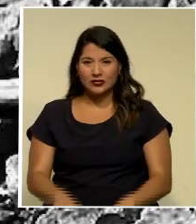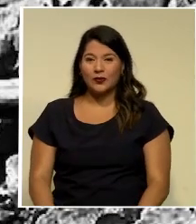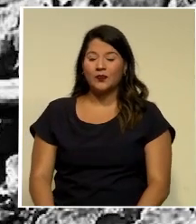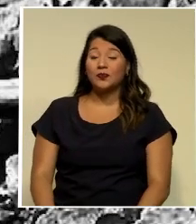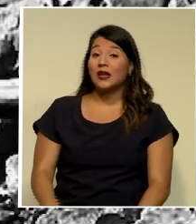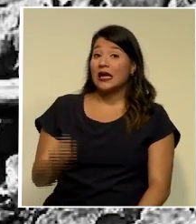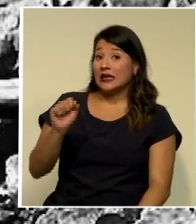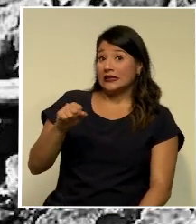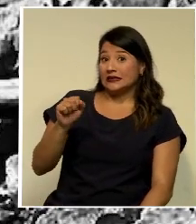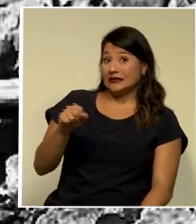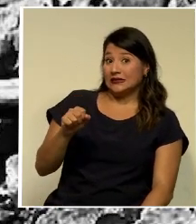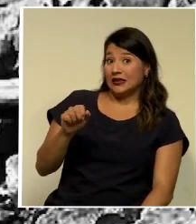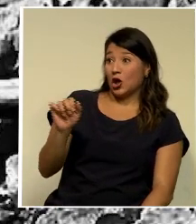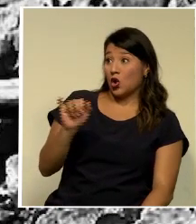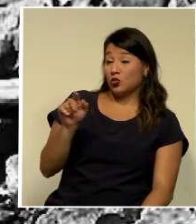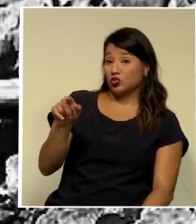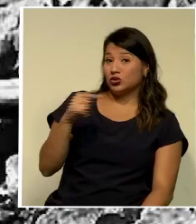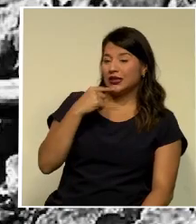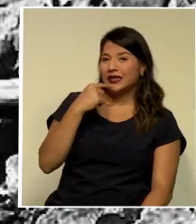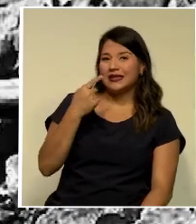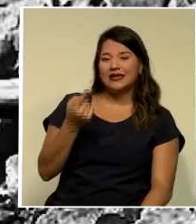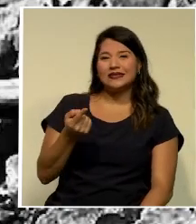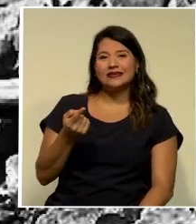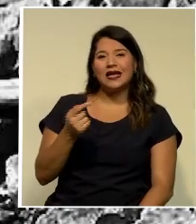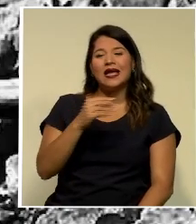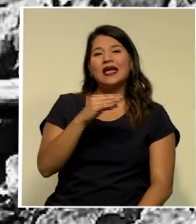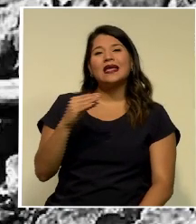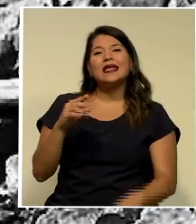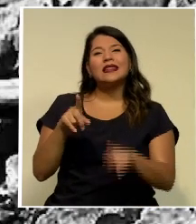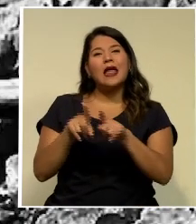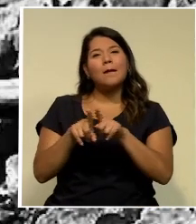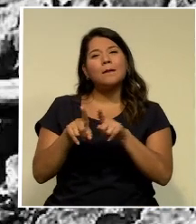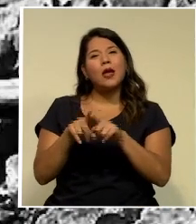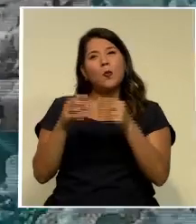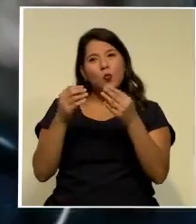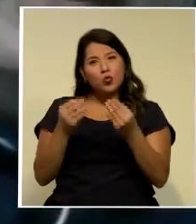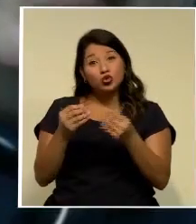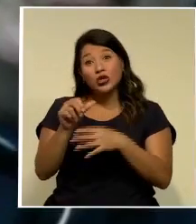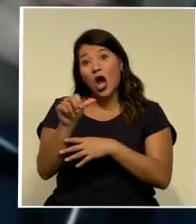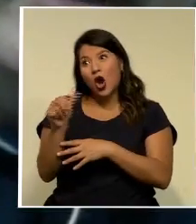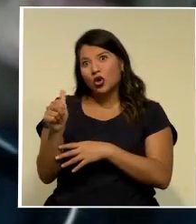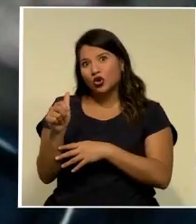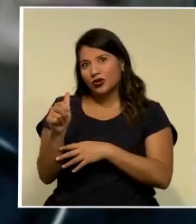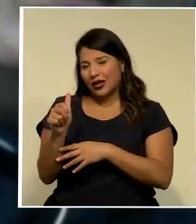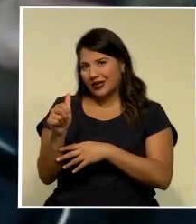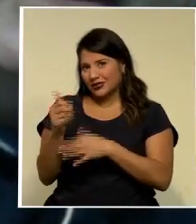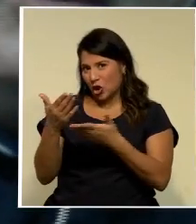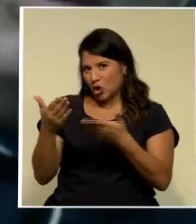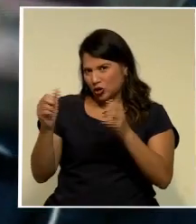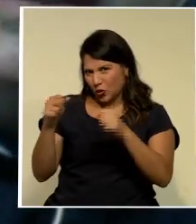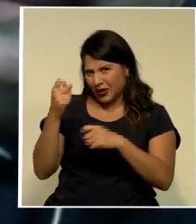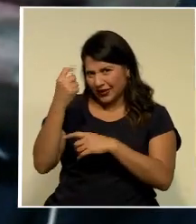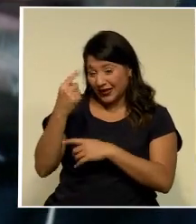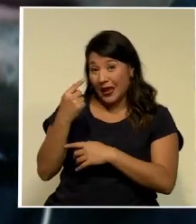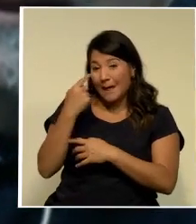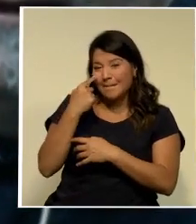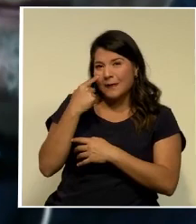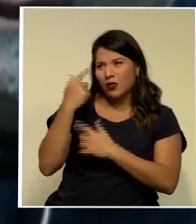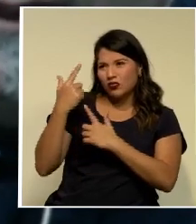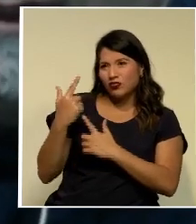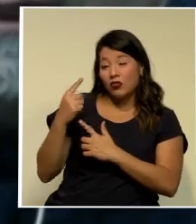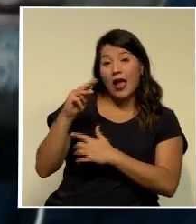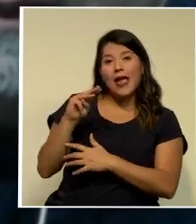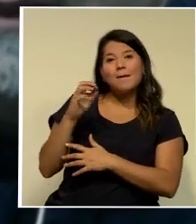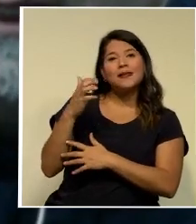Sí, es lo que tú mencionas, y además de eso también hay muchas otras lecturas. Por ejemplo, si tú te das cuenta, ella anda con un M16